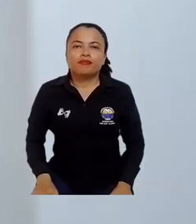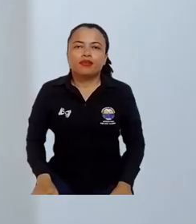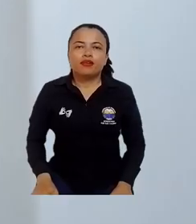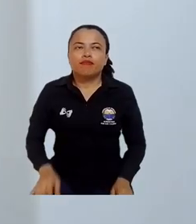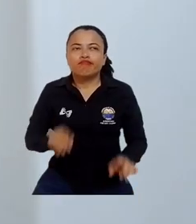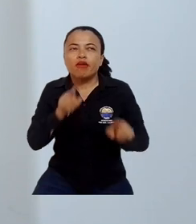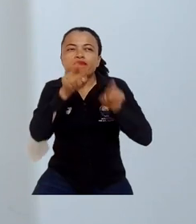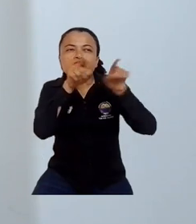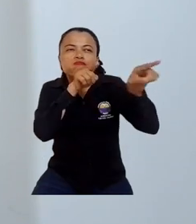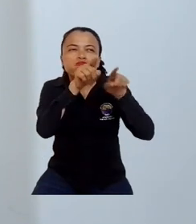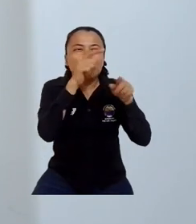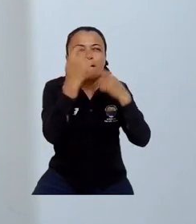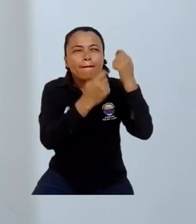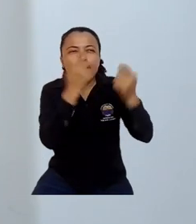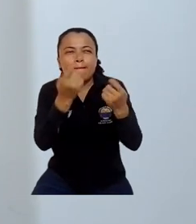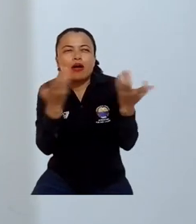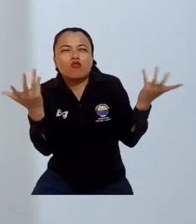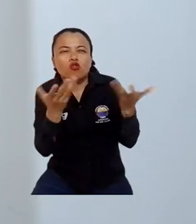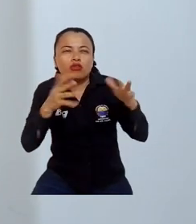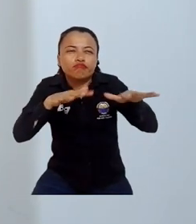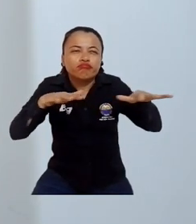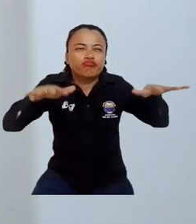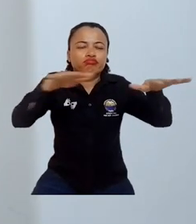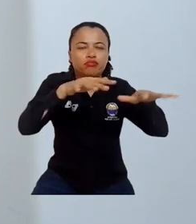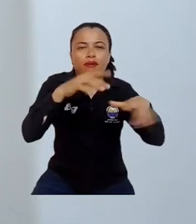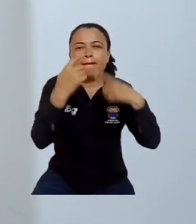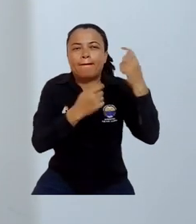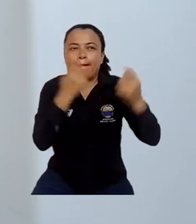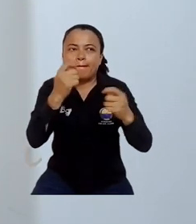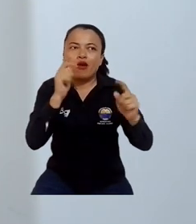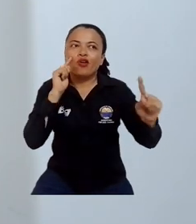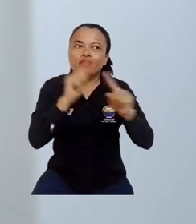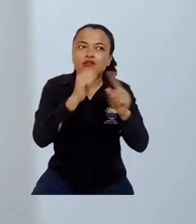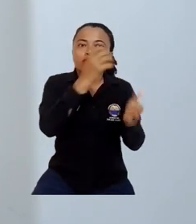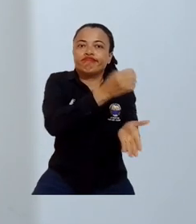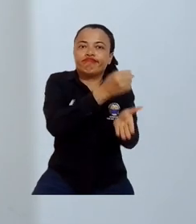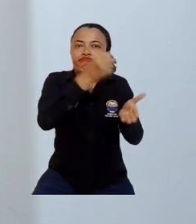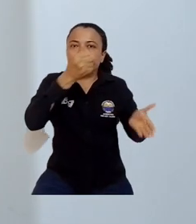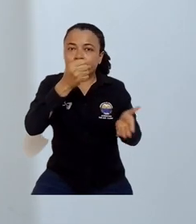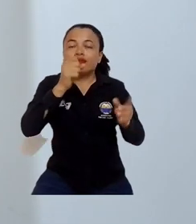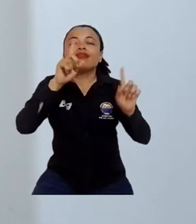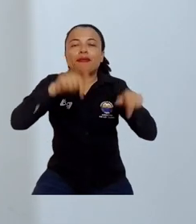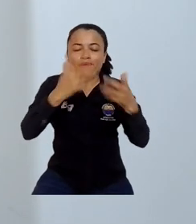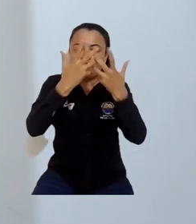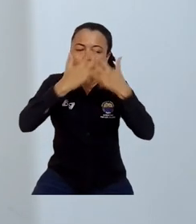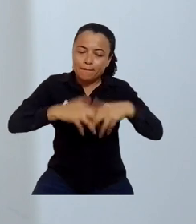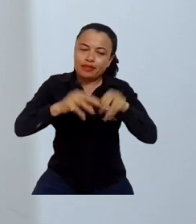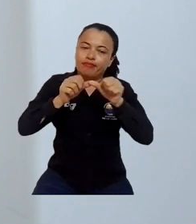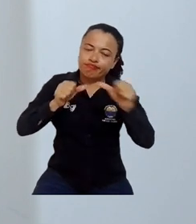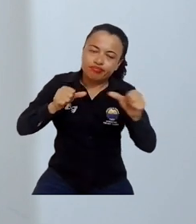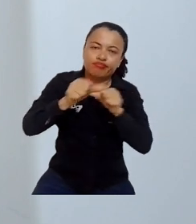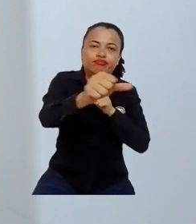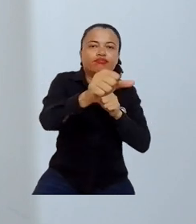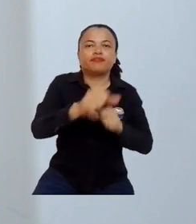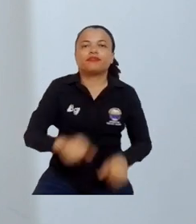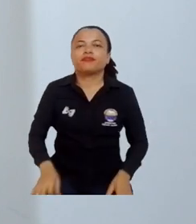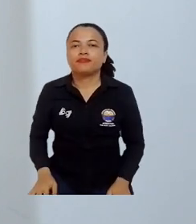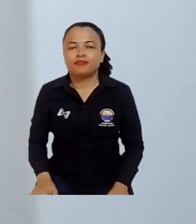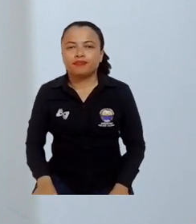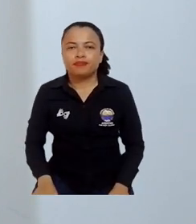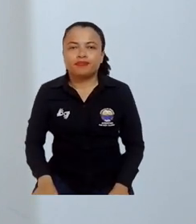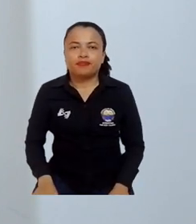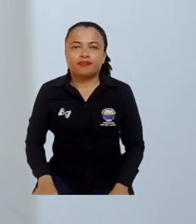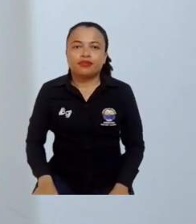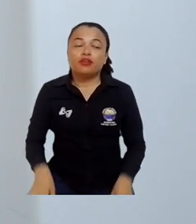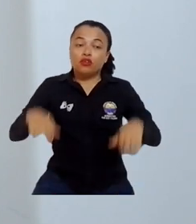llegar a nuevos nichos de mercado, buscando siempre las mayores utilidades y permanencia durante